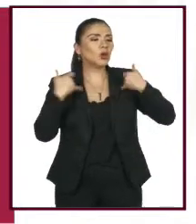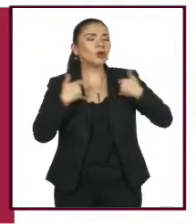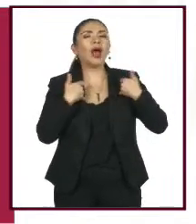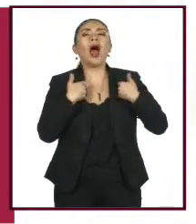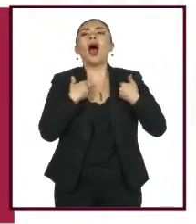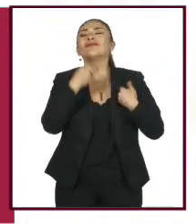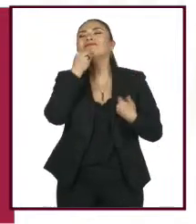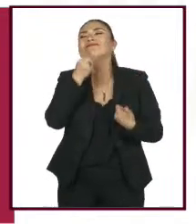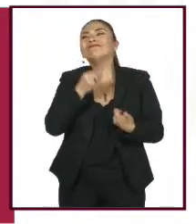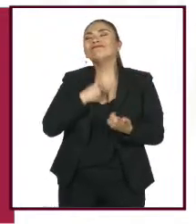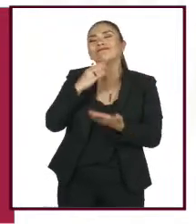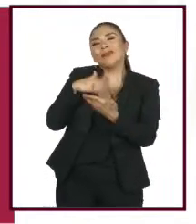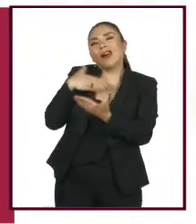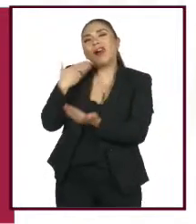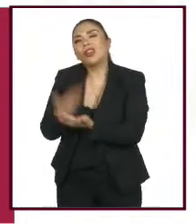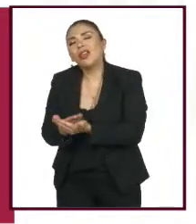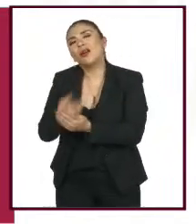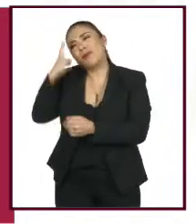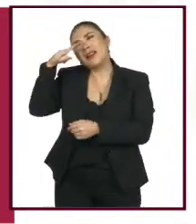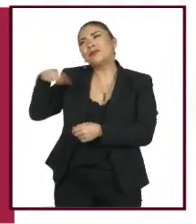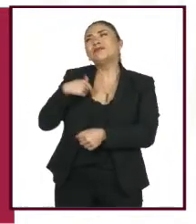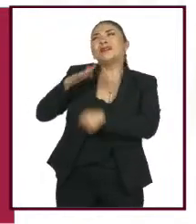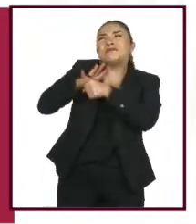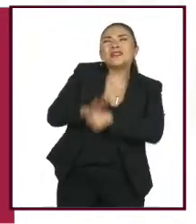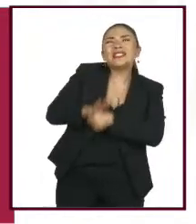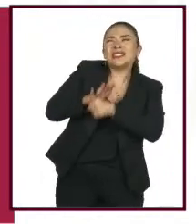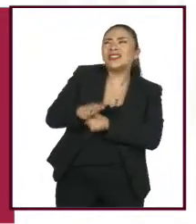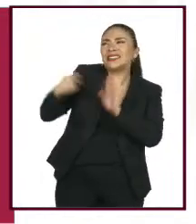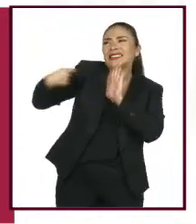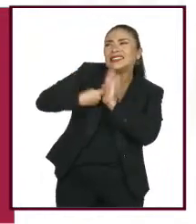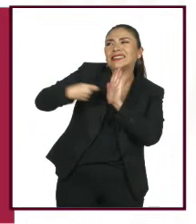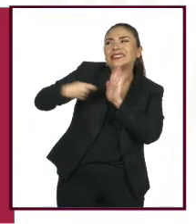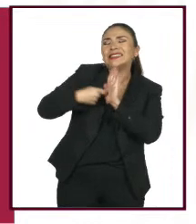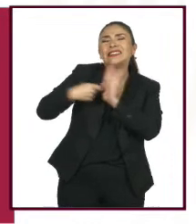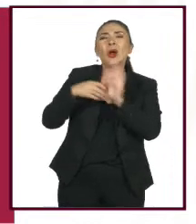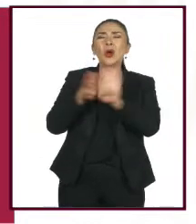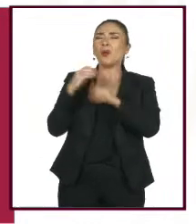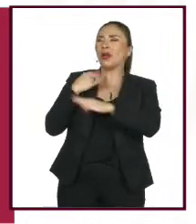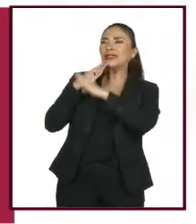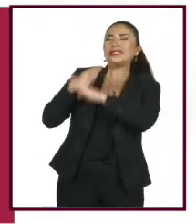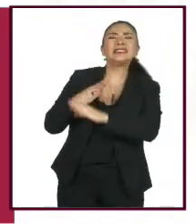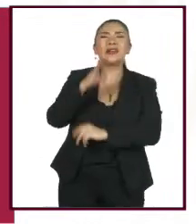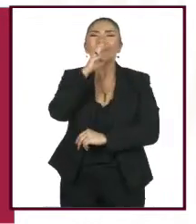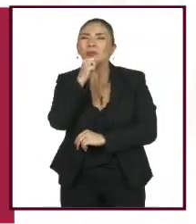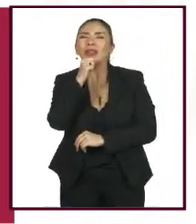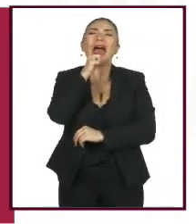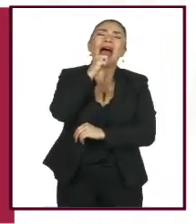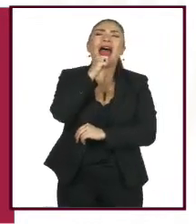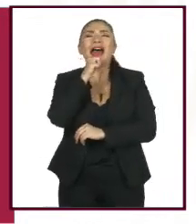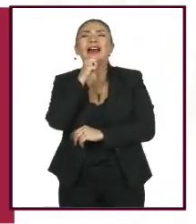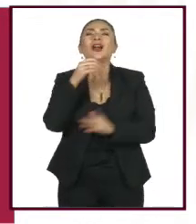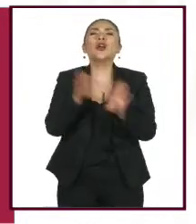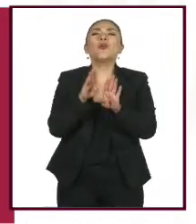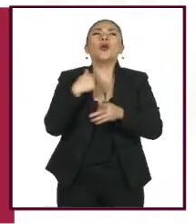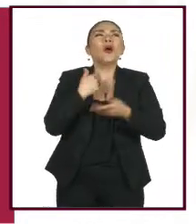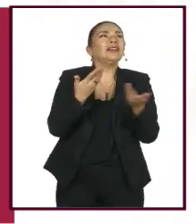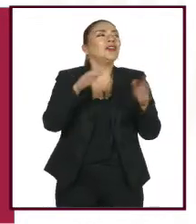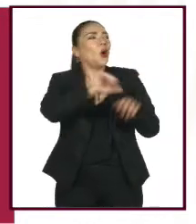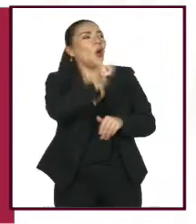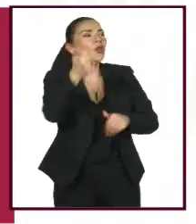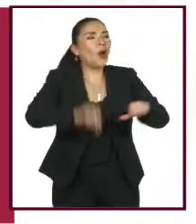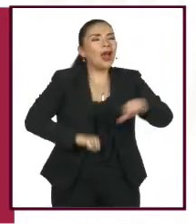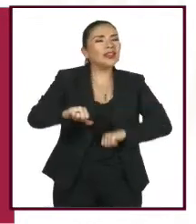adolescente que se deja presionar o que no tiene adecuados mecanismos de afrontamiento o de canalización o otro